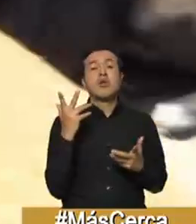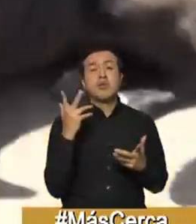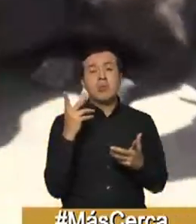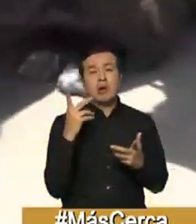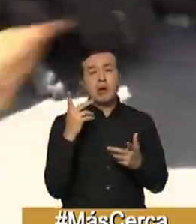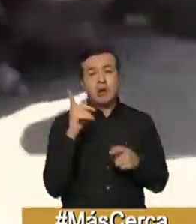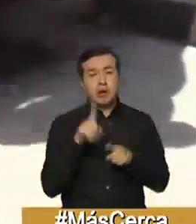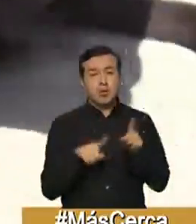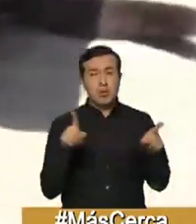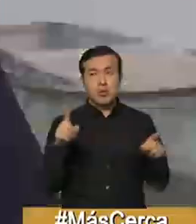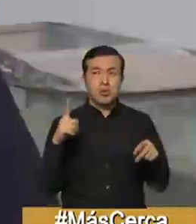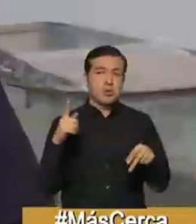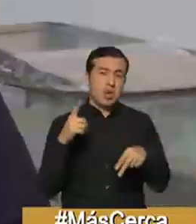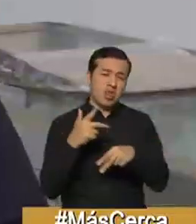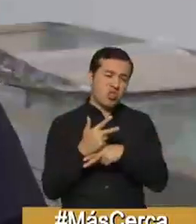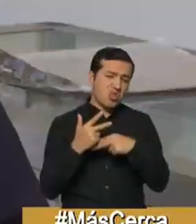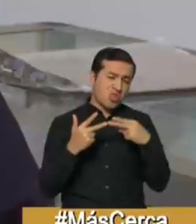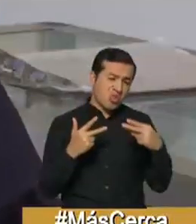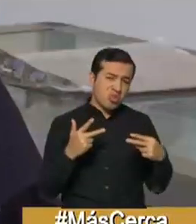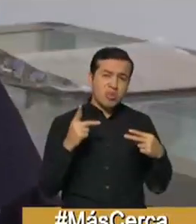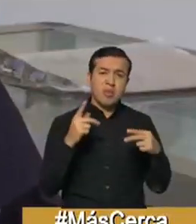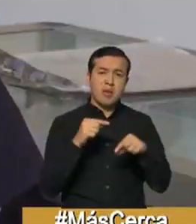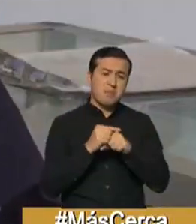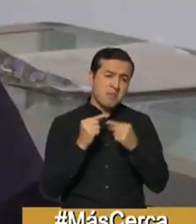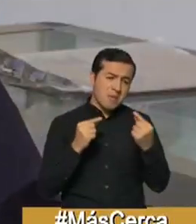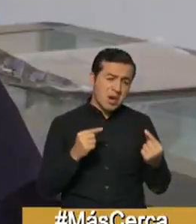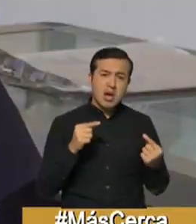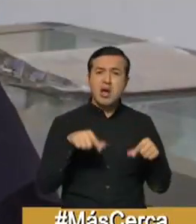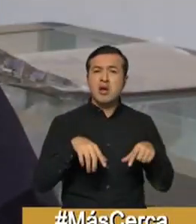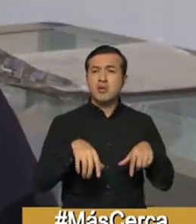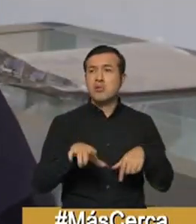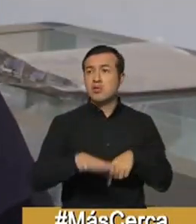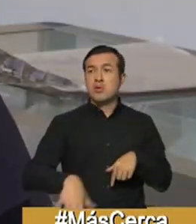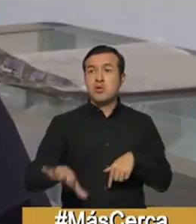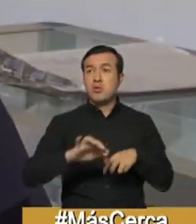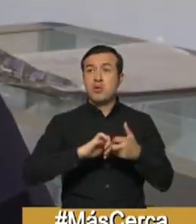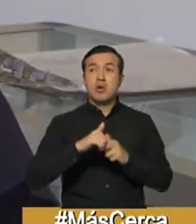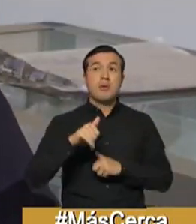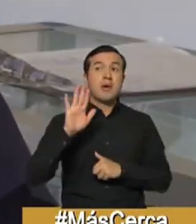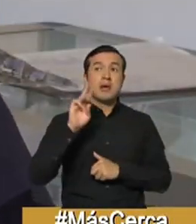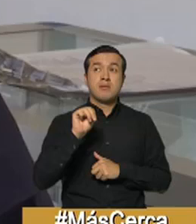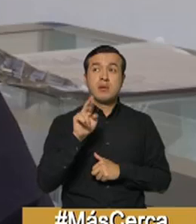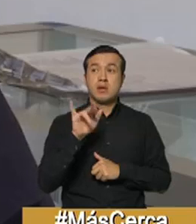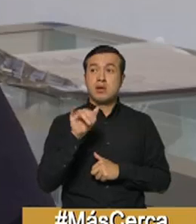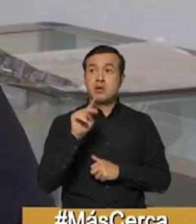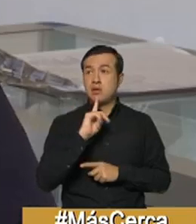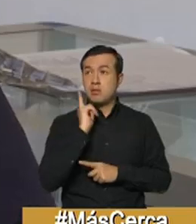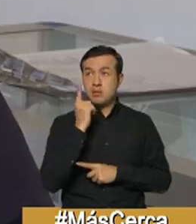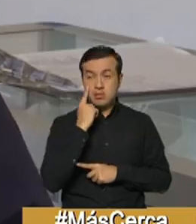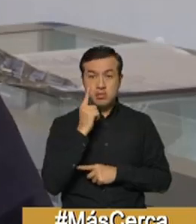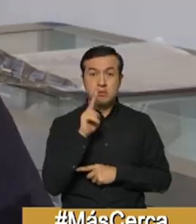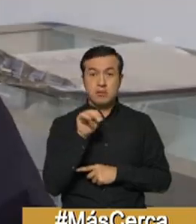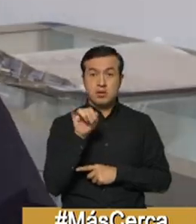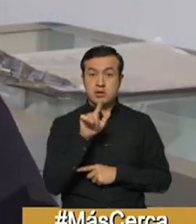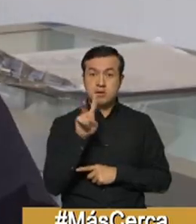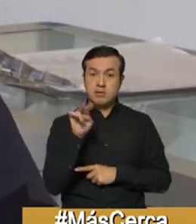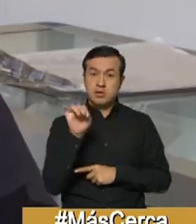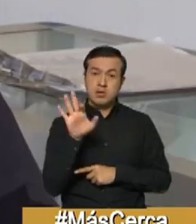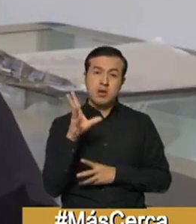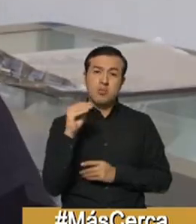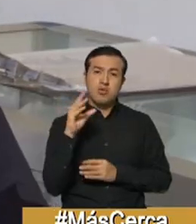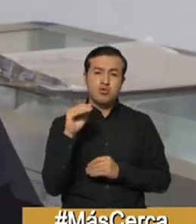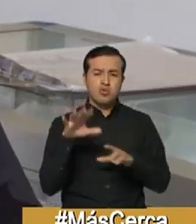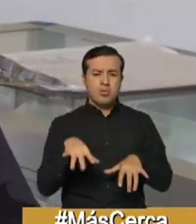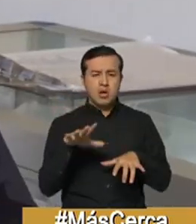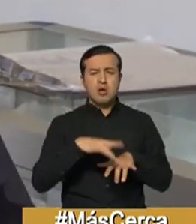otros fueron atropellados. La problemática aquí, especialmente en el sector de Marianas, también hablemos de Bella Vista, hay mucho abandono